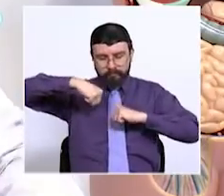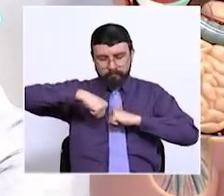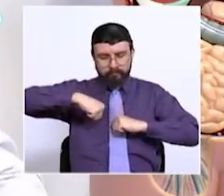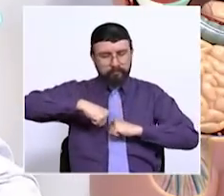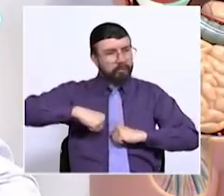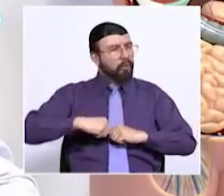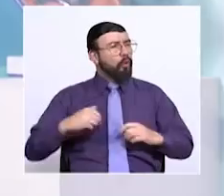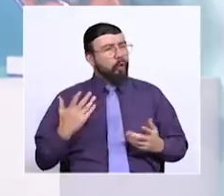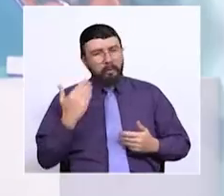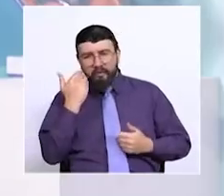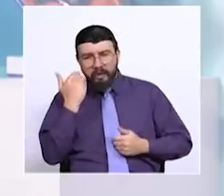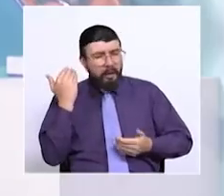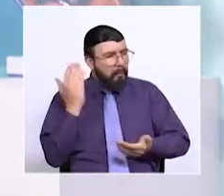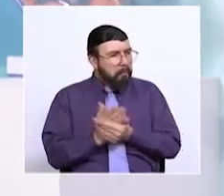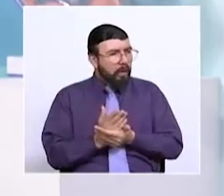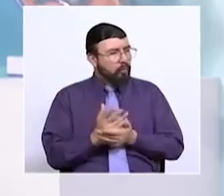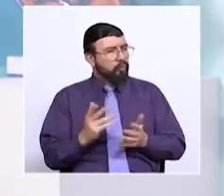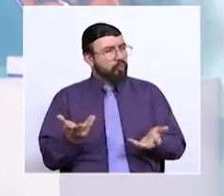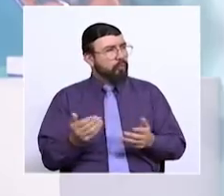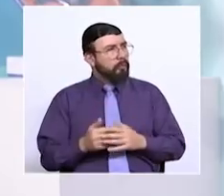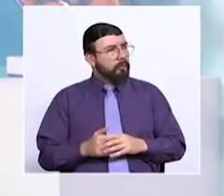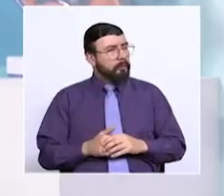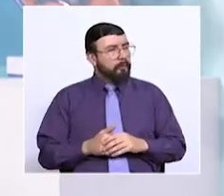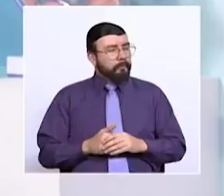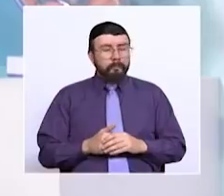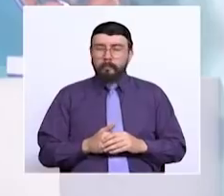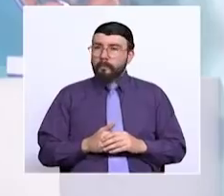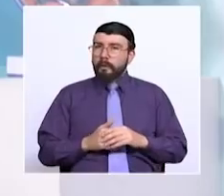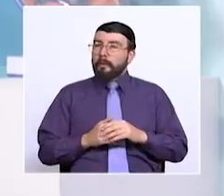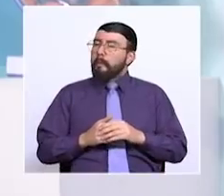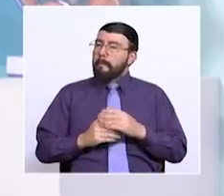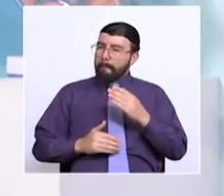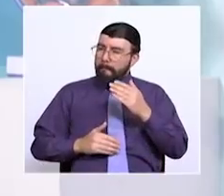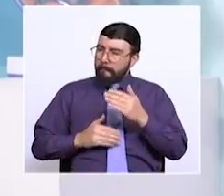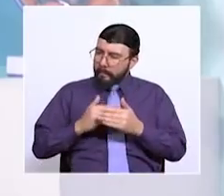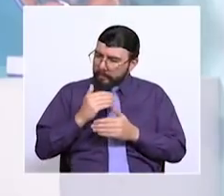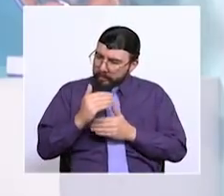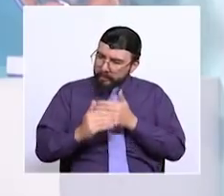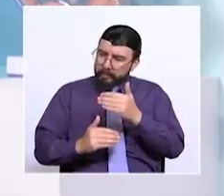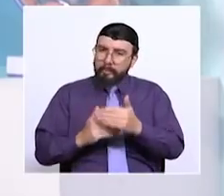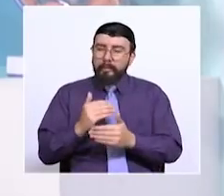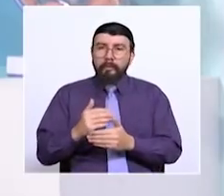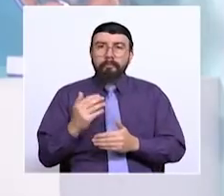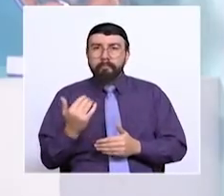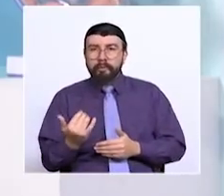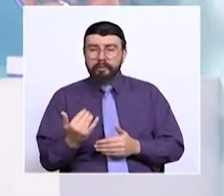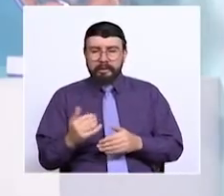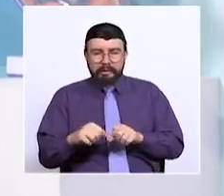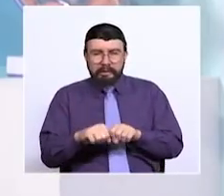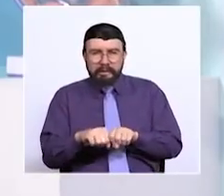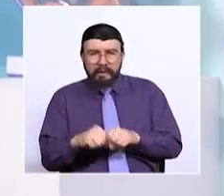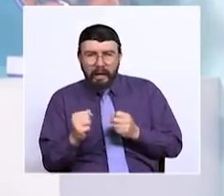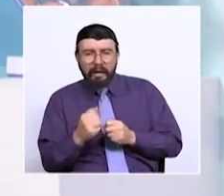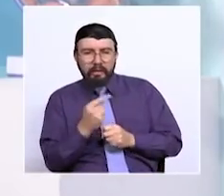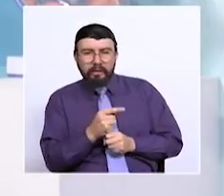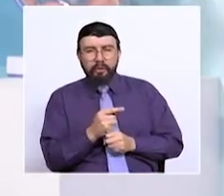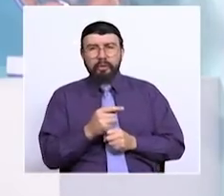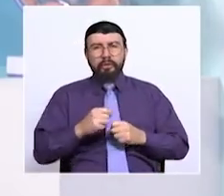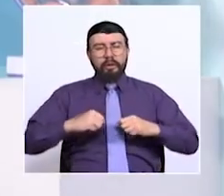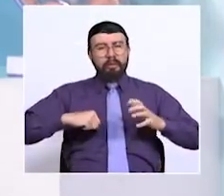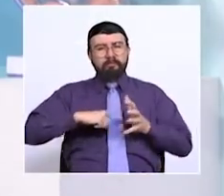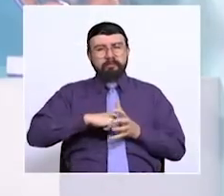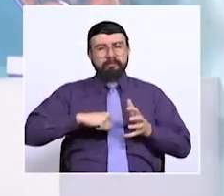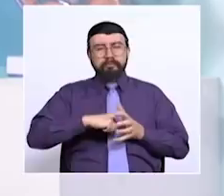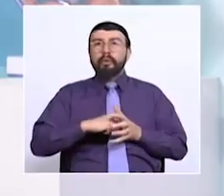llega la enfermedad? Bueno, el procedimiento degenerativo empieza con la